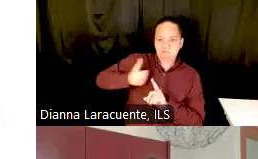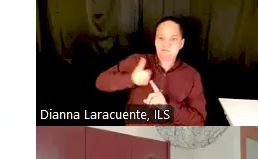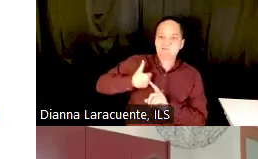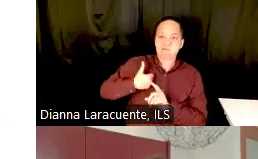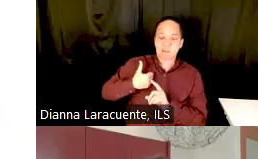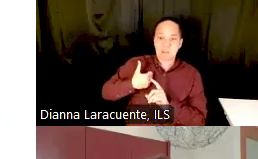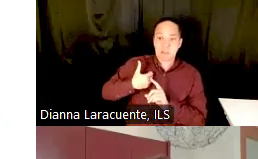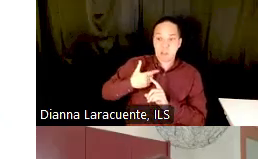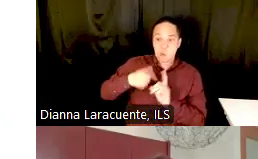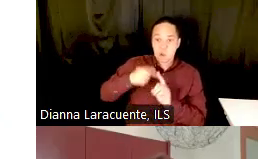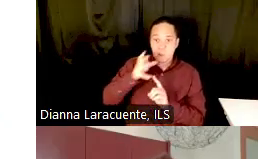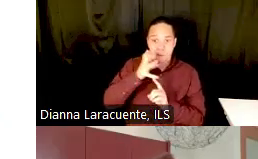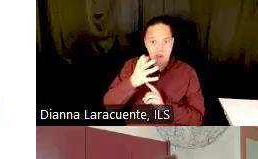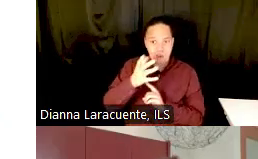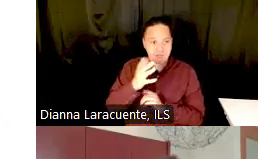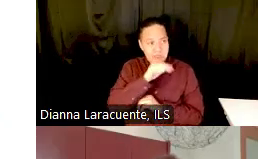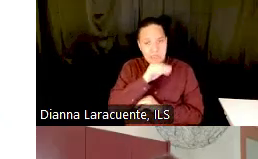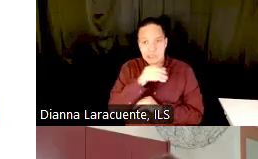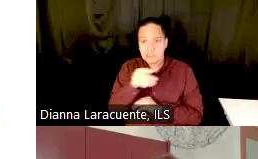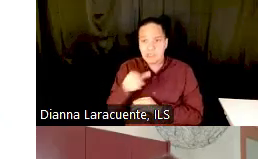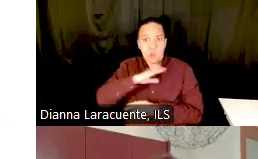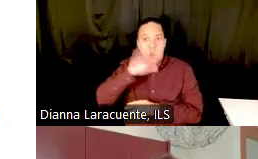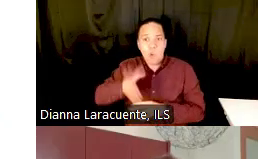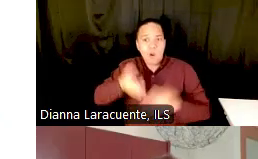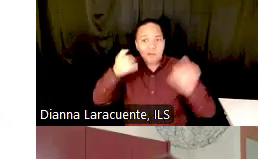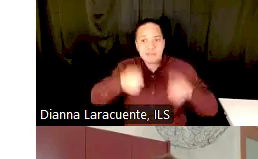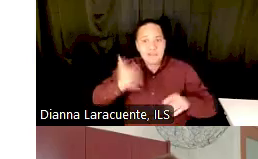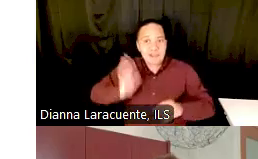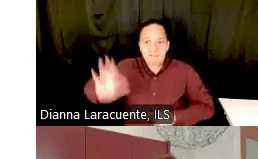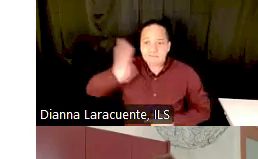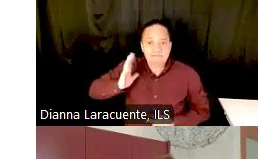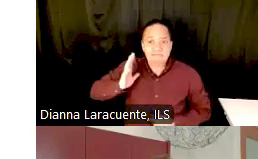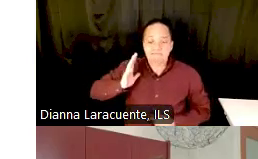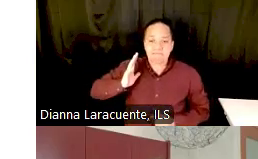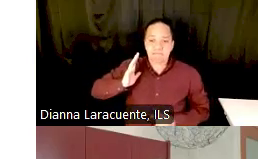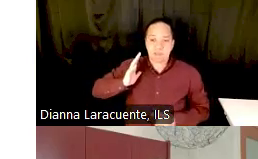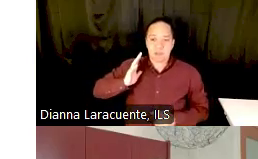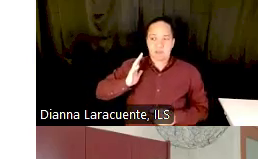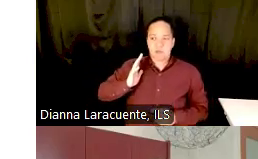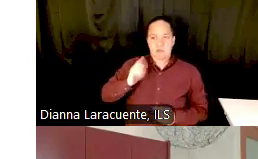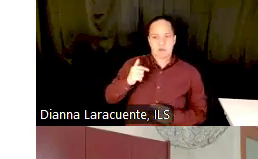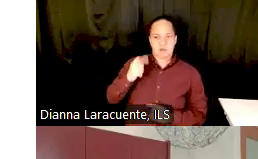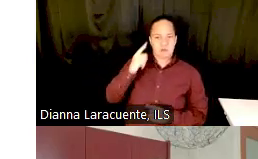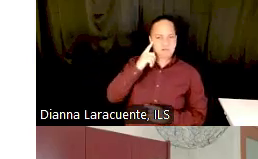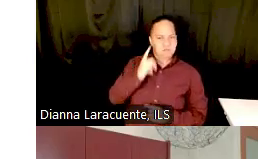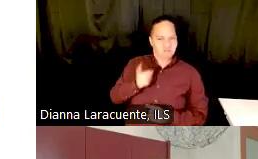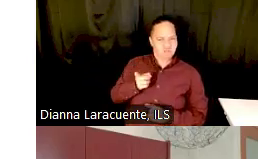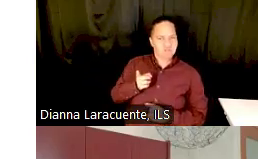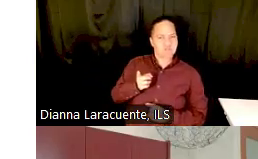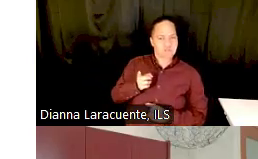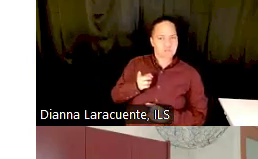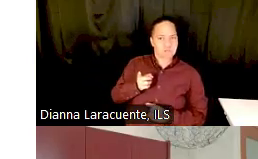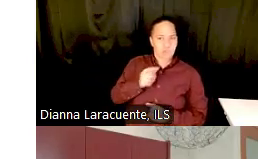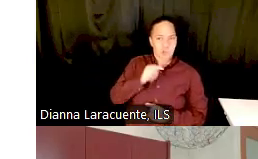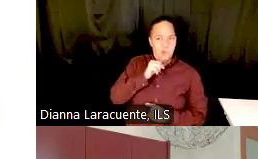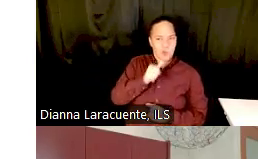la madre a donde mí me dice, doctor, esto nunca en la vida había pasado. Pues ya se me levantó la bandera. Esto no es